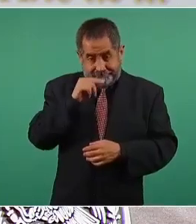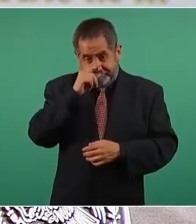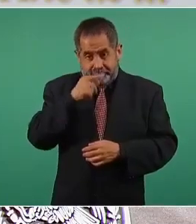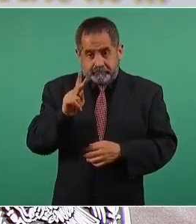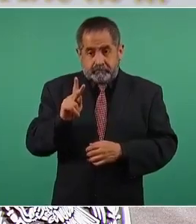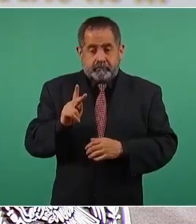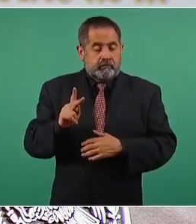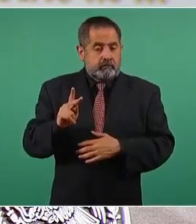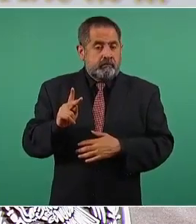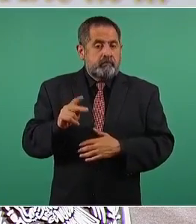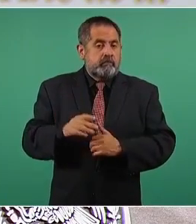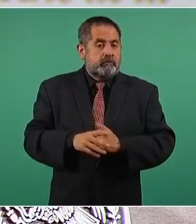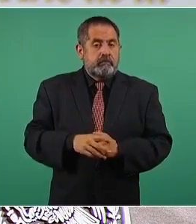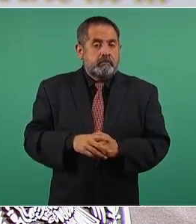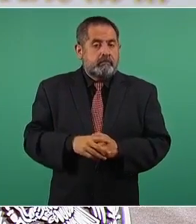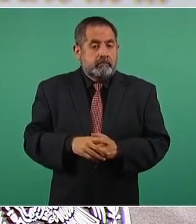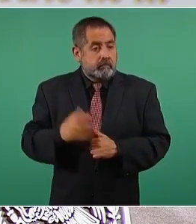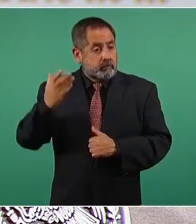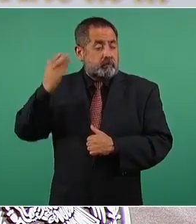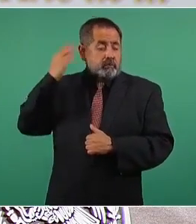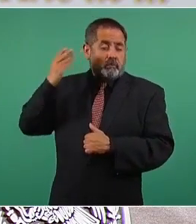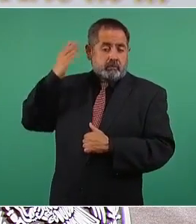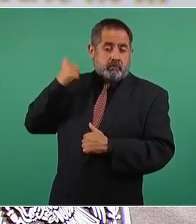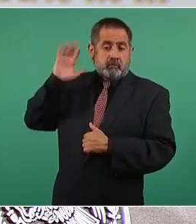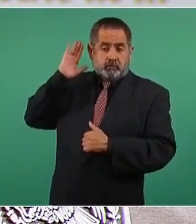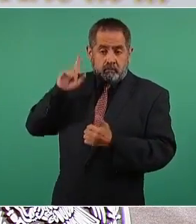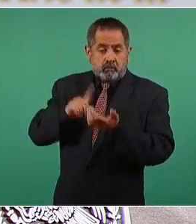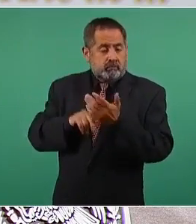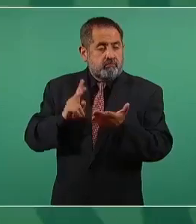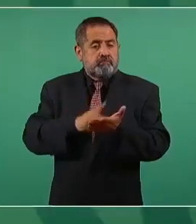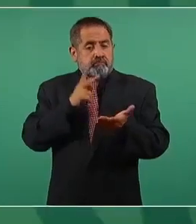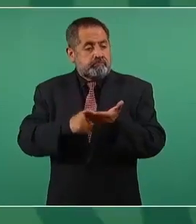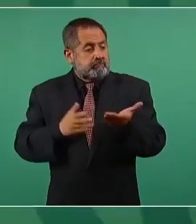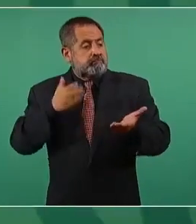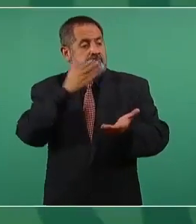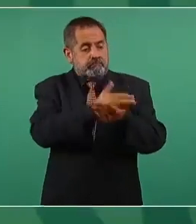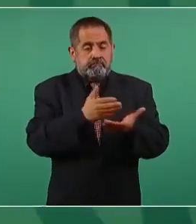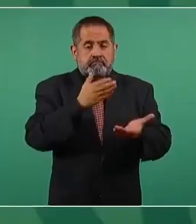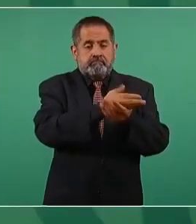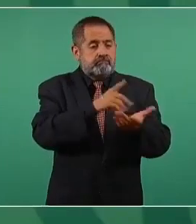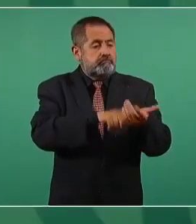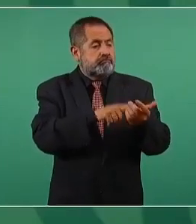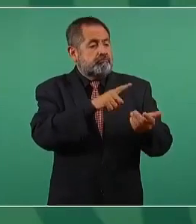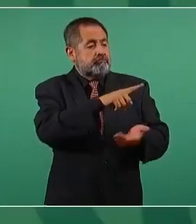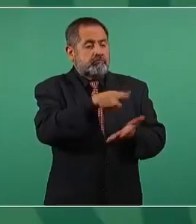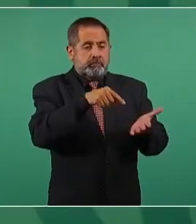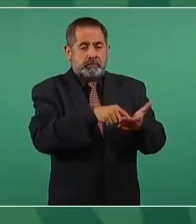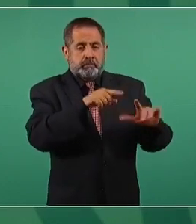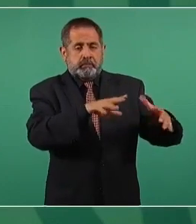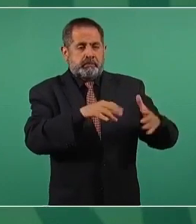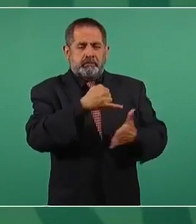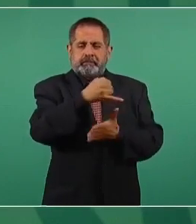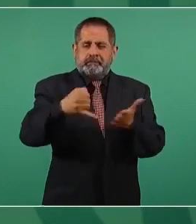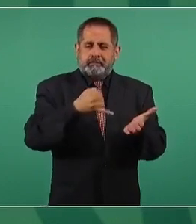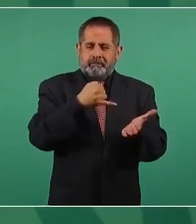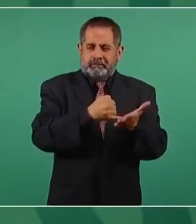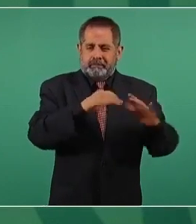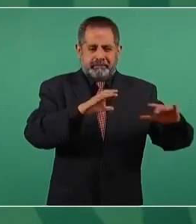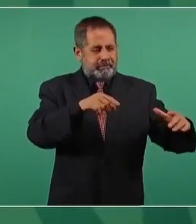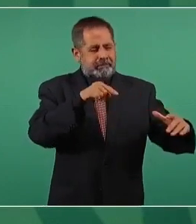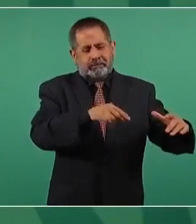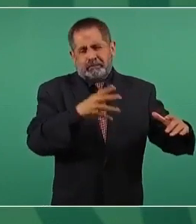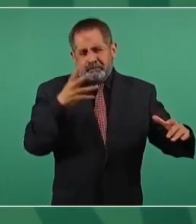pero antes iba a Holbox. Es una isla